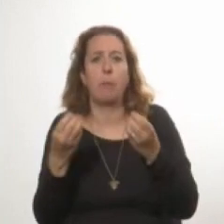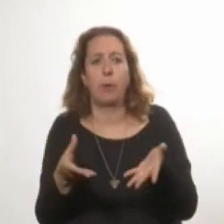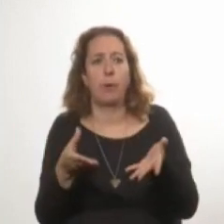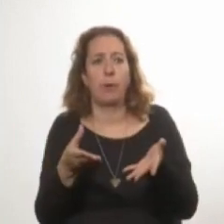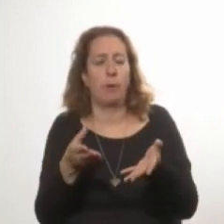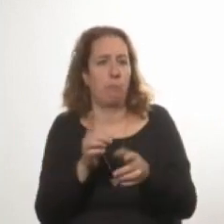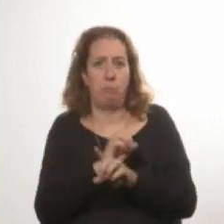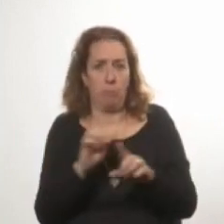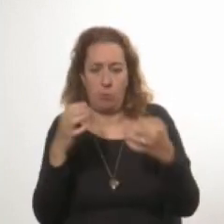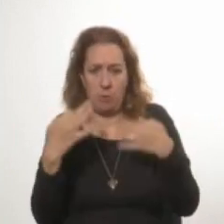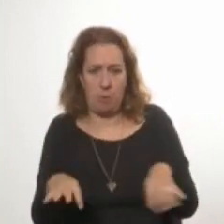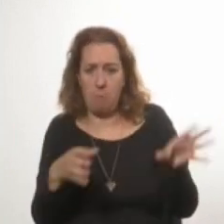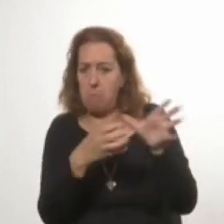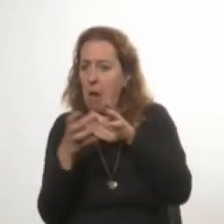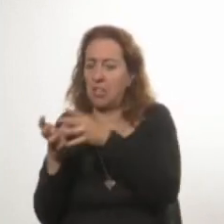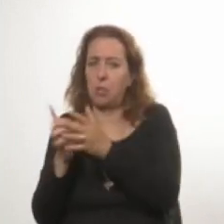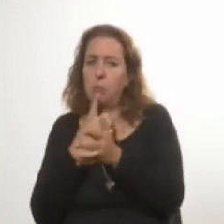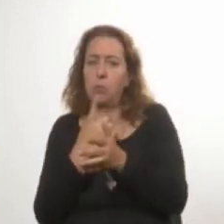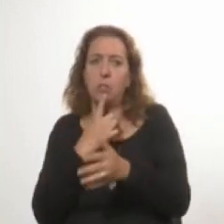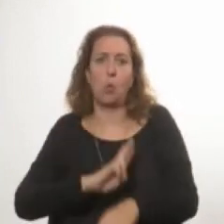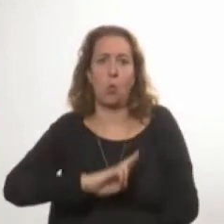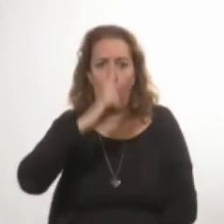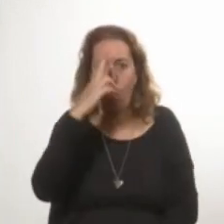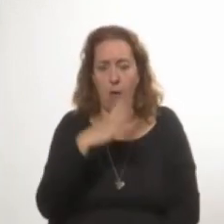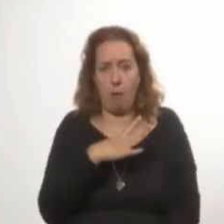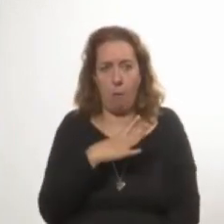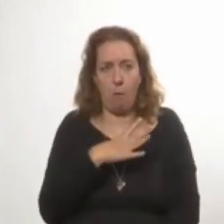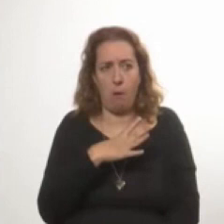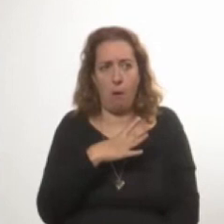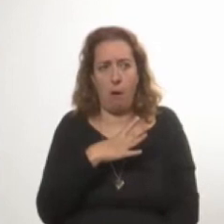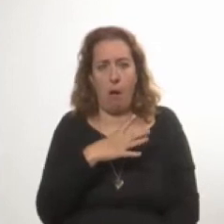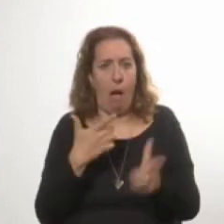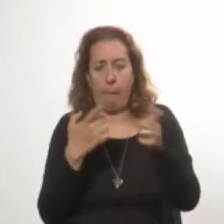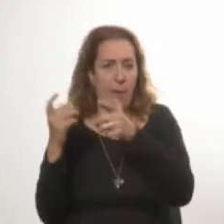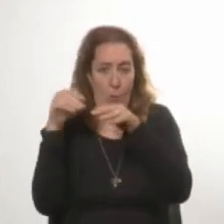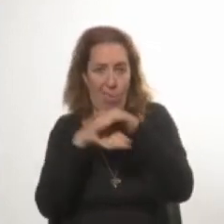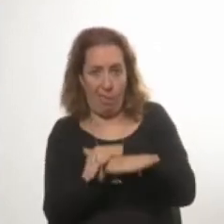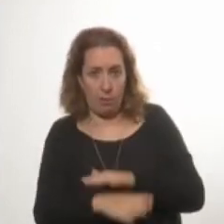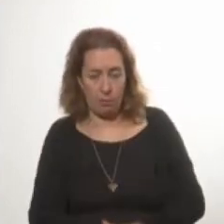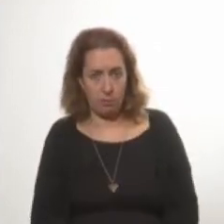no se justifica que ningún partido político en el Uruguay tenga un arsenal.